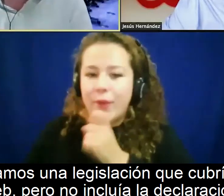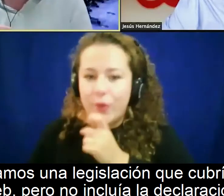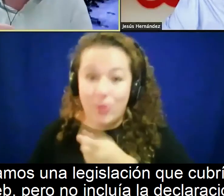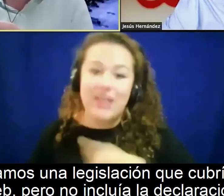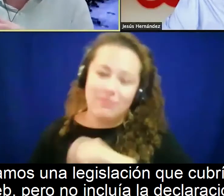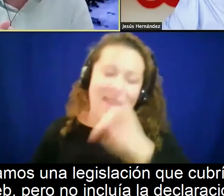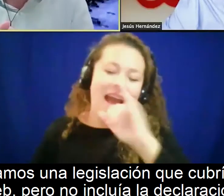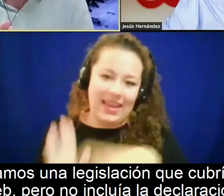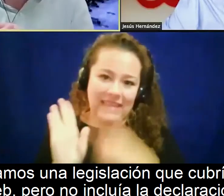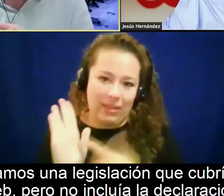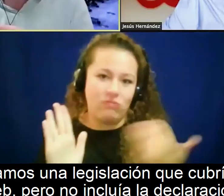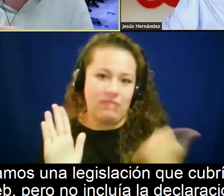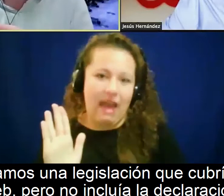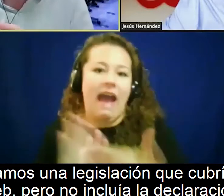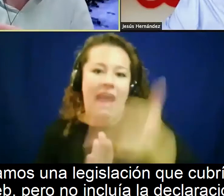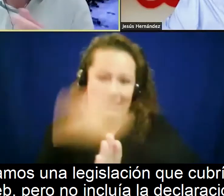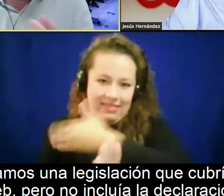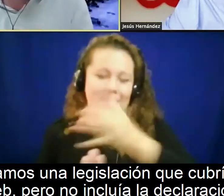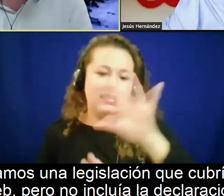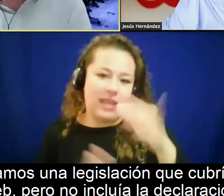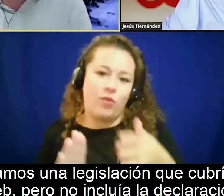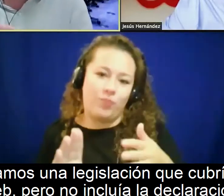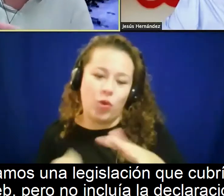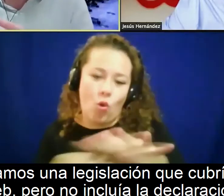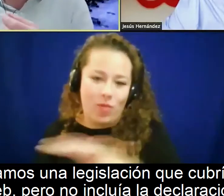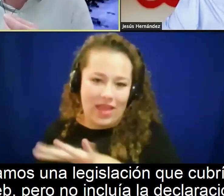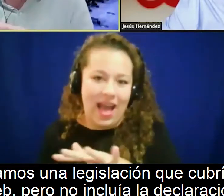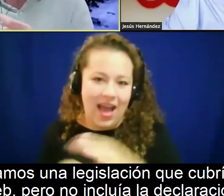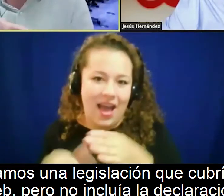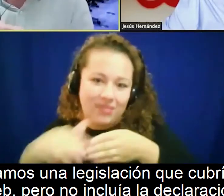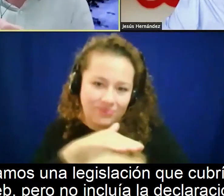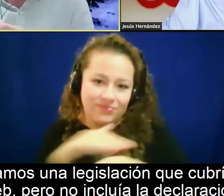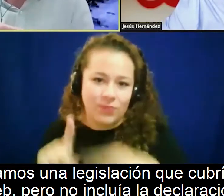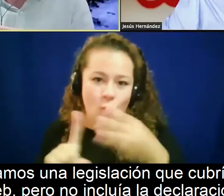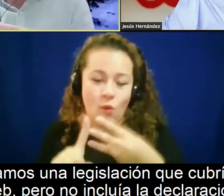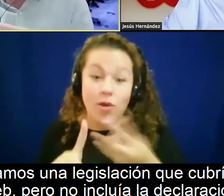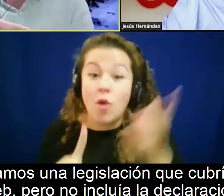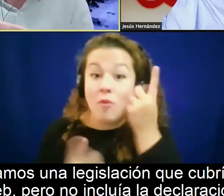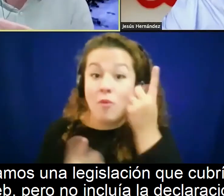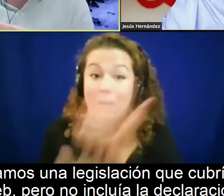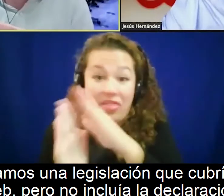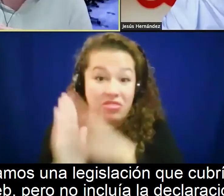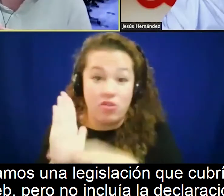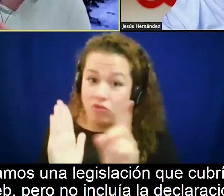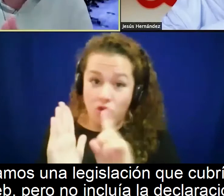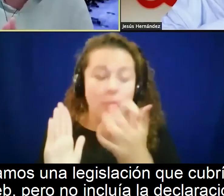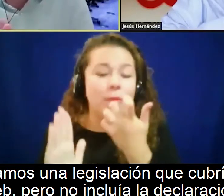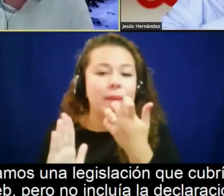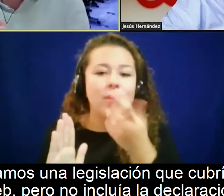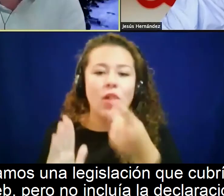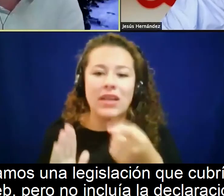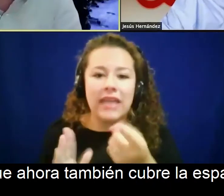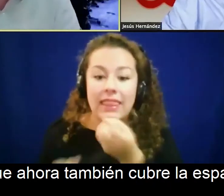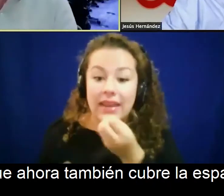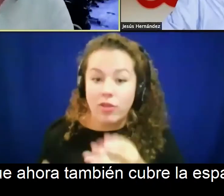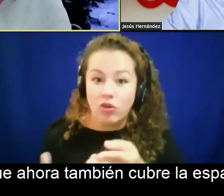la accesibilidad de las páginas web, no las aplicaciones móviles, pero por ejemplo, la legislación no incluía esta declaración de accesibilidad, que